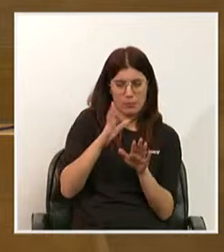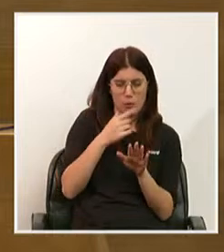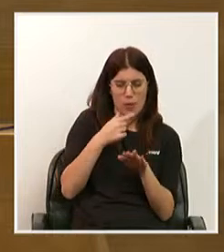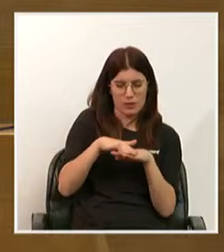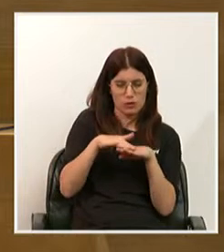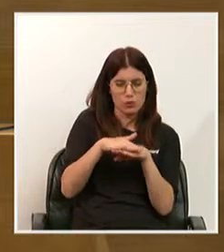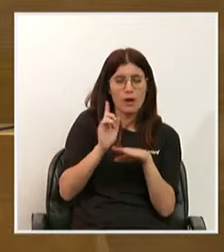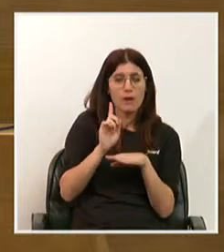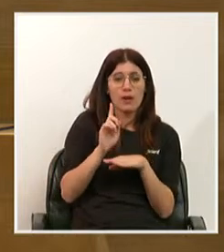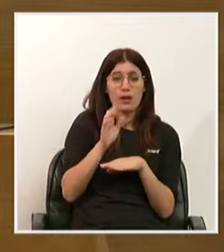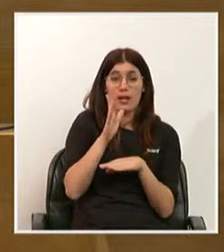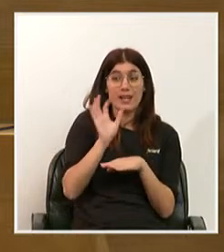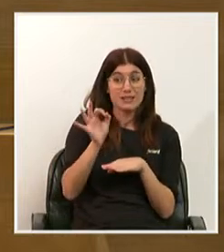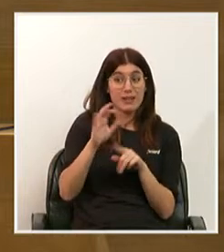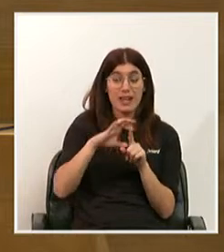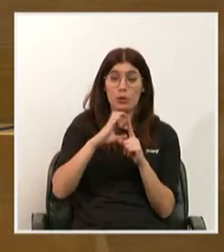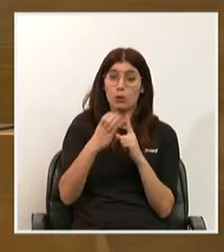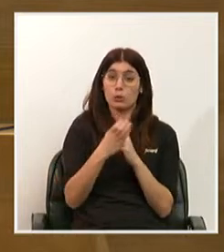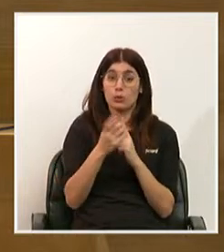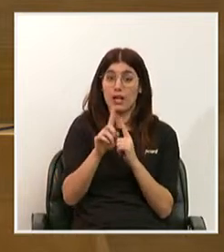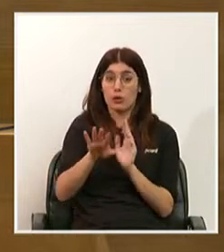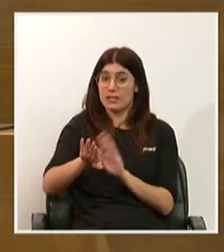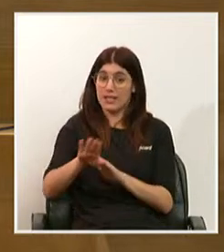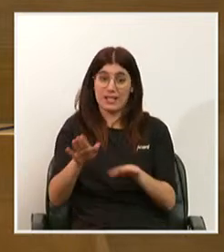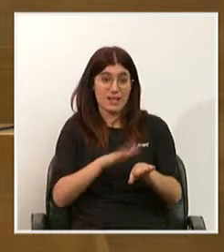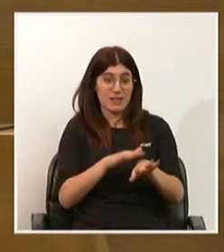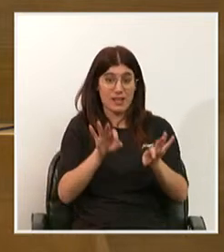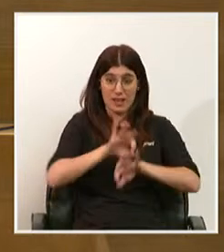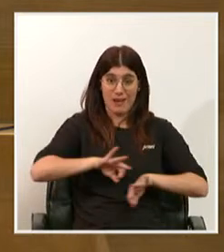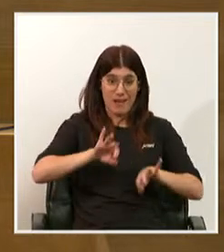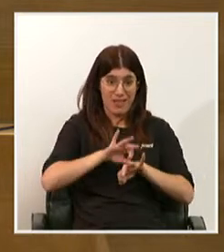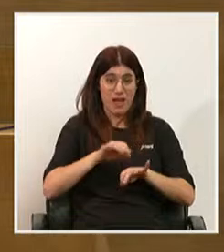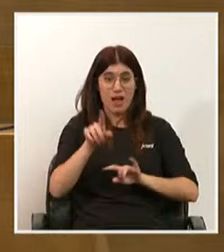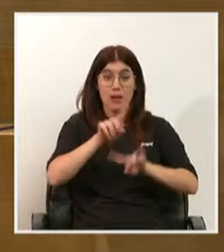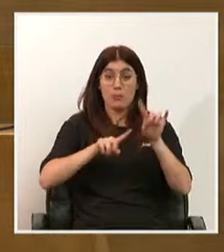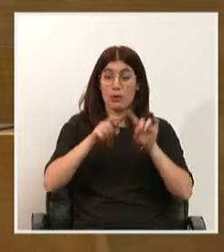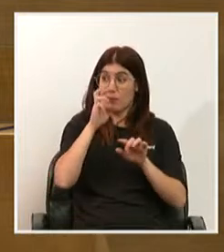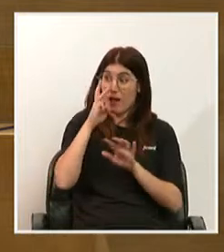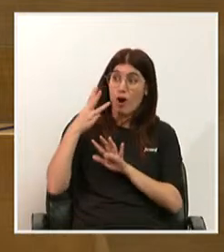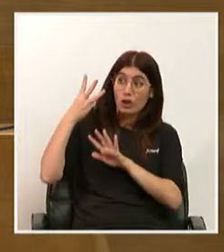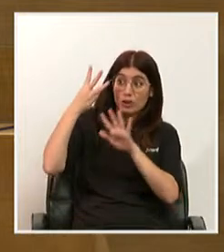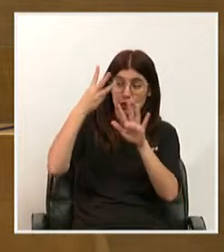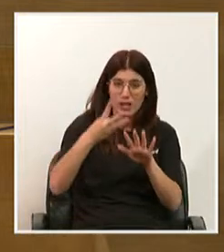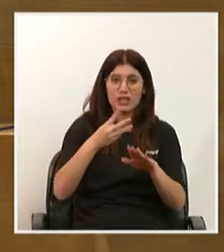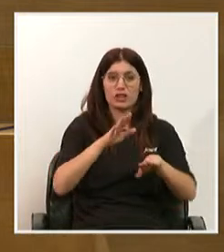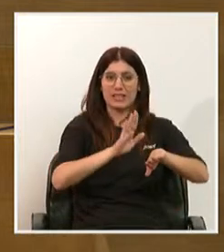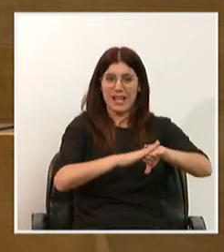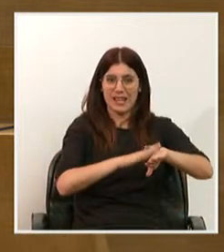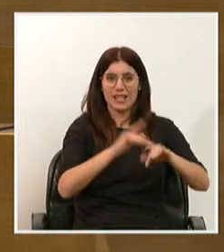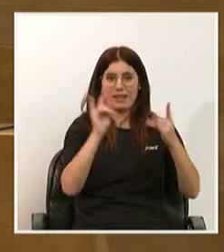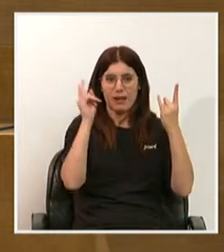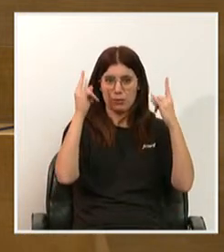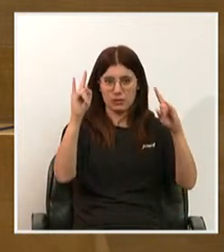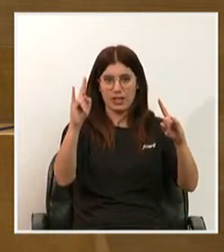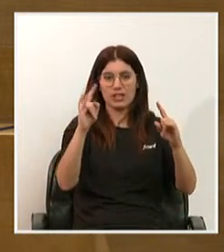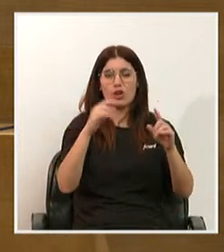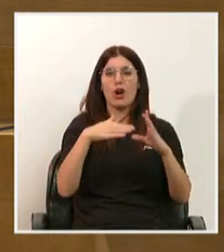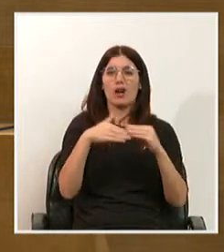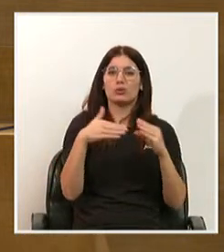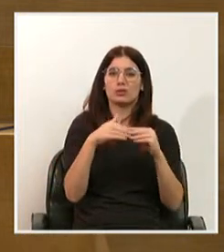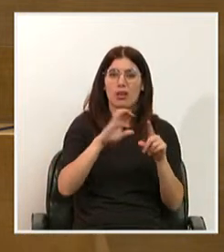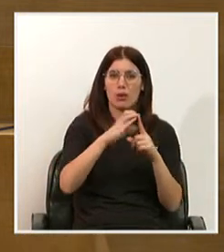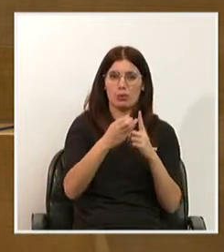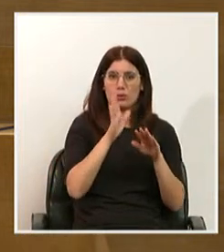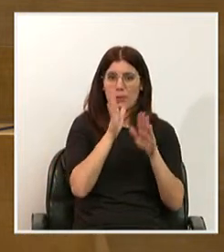evidentemente que la cultura no debe de ser ni de derechas ni de izquierdas El problema es que durante 8 años la izquierda el botánico ha utilizado la cultura para su